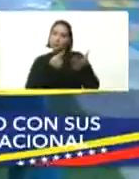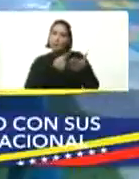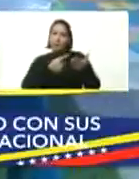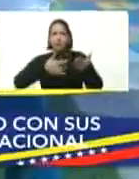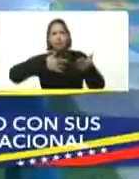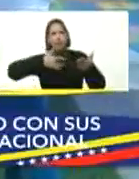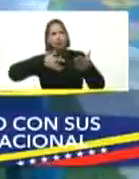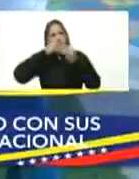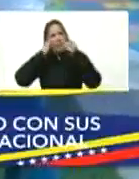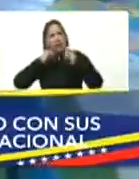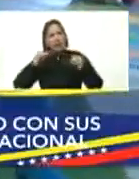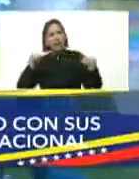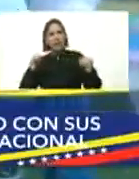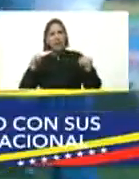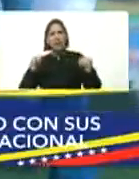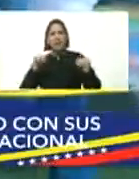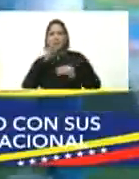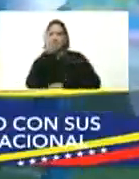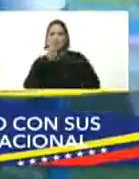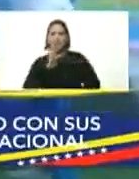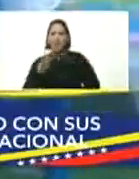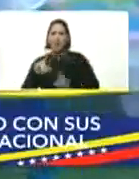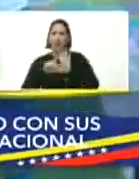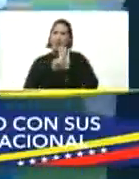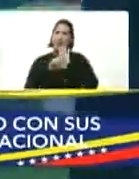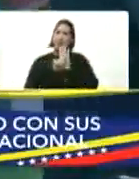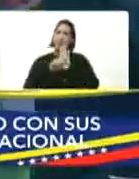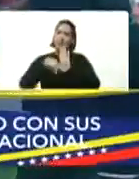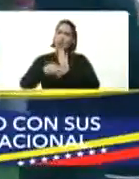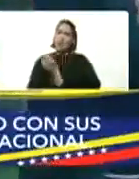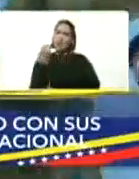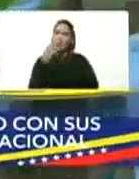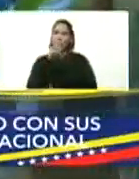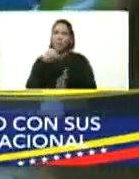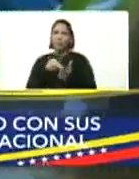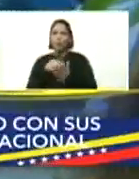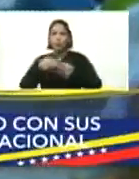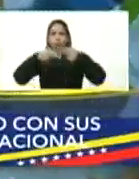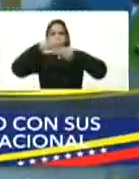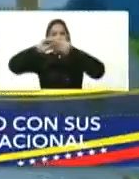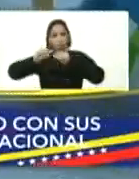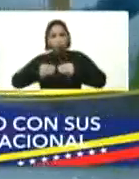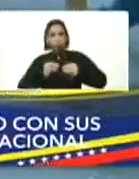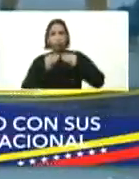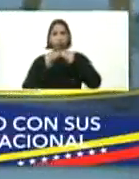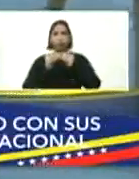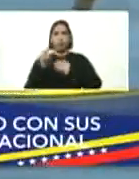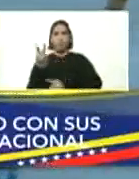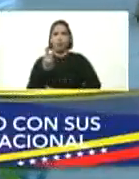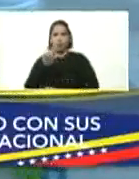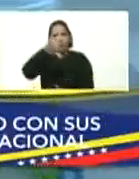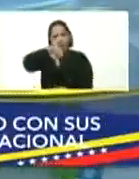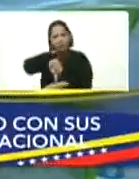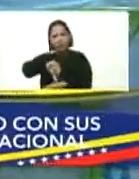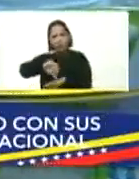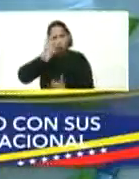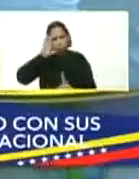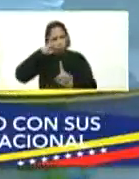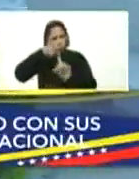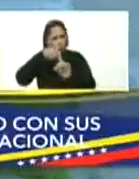feliz de que el Palacio Federal Legislativo, este patrimonio arquitectónico de Venezuela, sea el centro